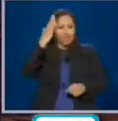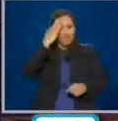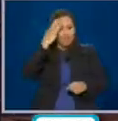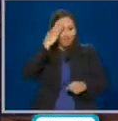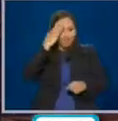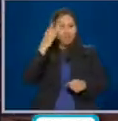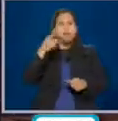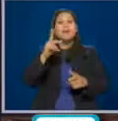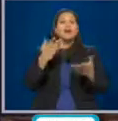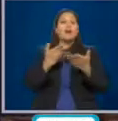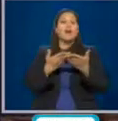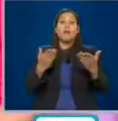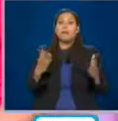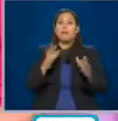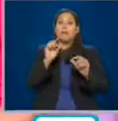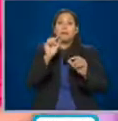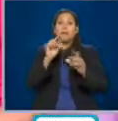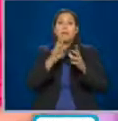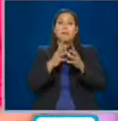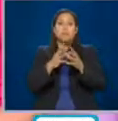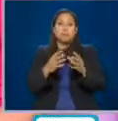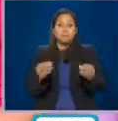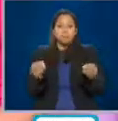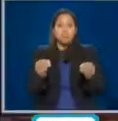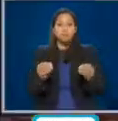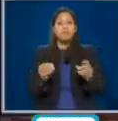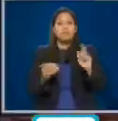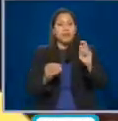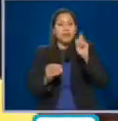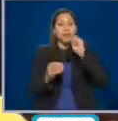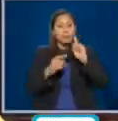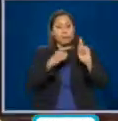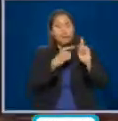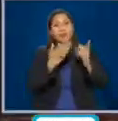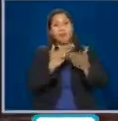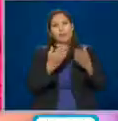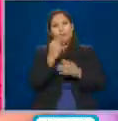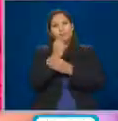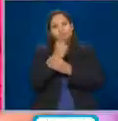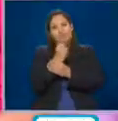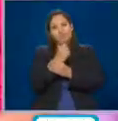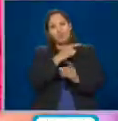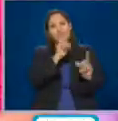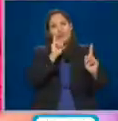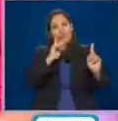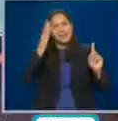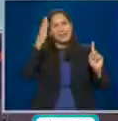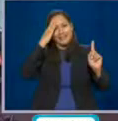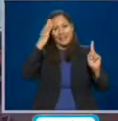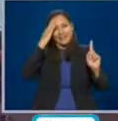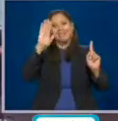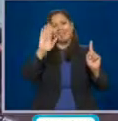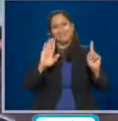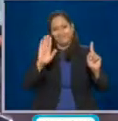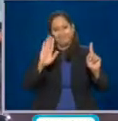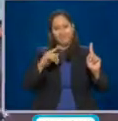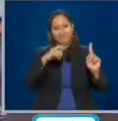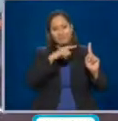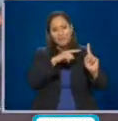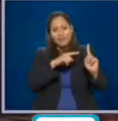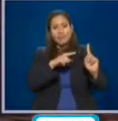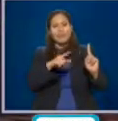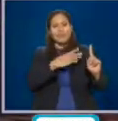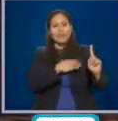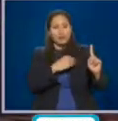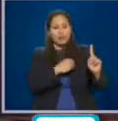esta parte interna de la familia, en el cual la mujer ha sido la privilegiada, ¿no? De poder tener esa afiliación, esos vínculos tan